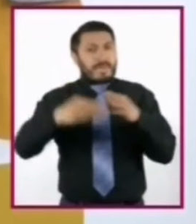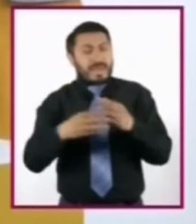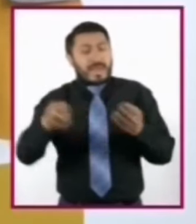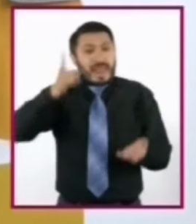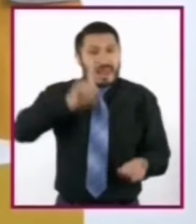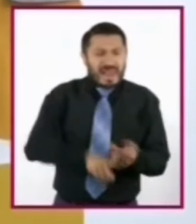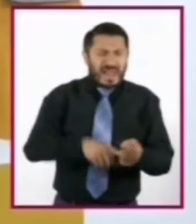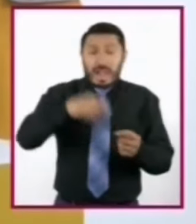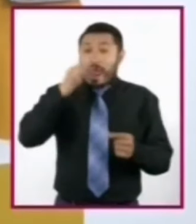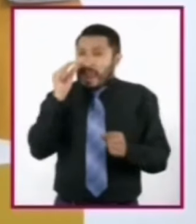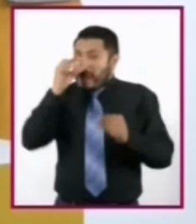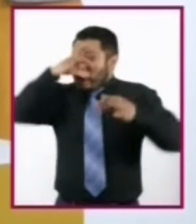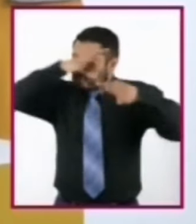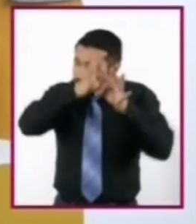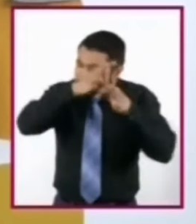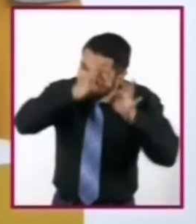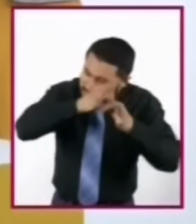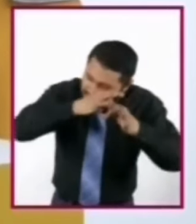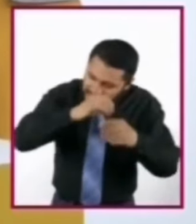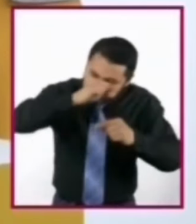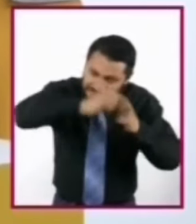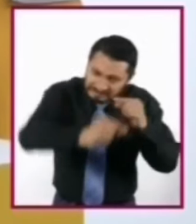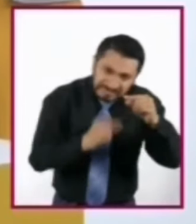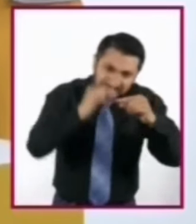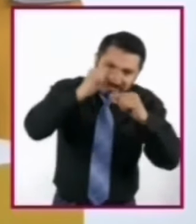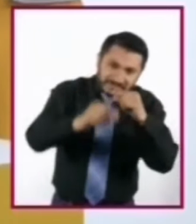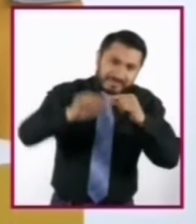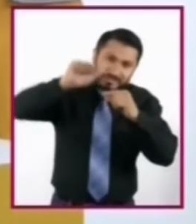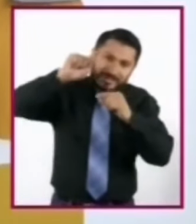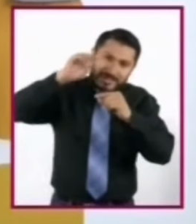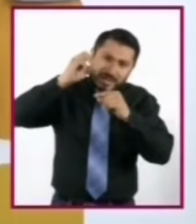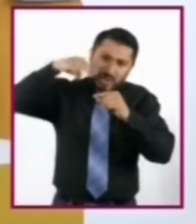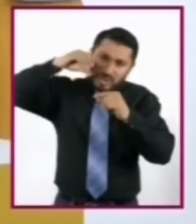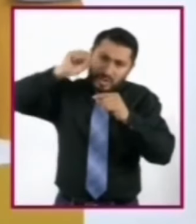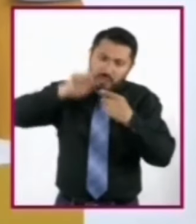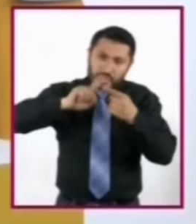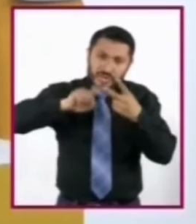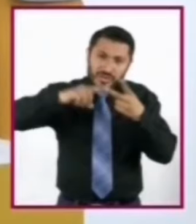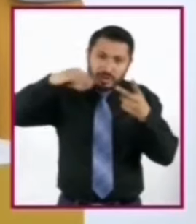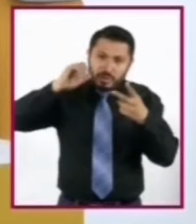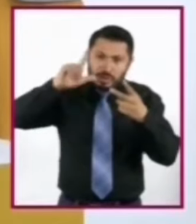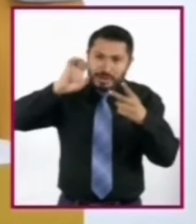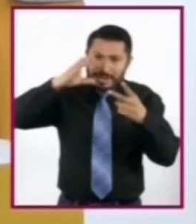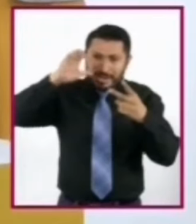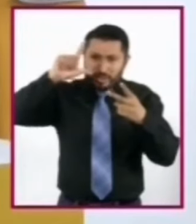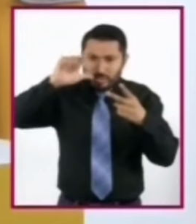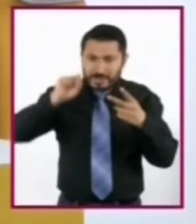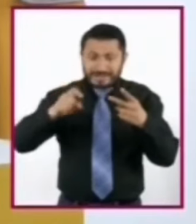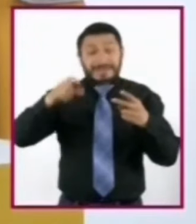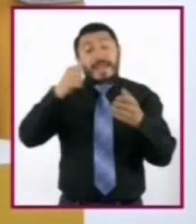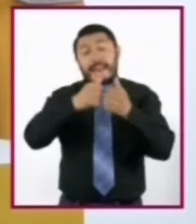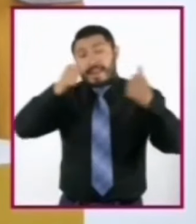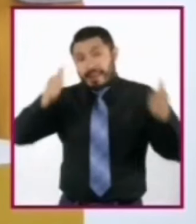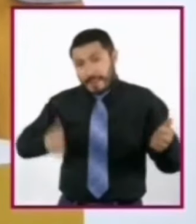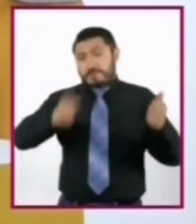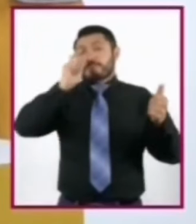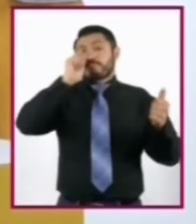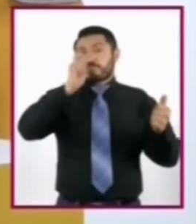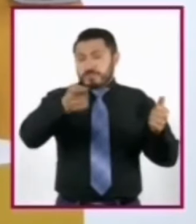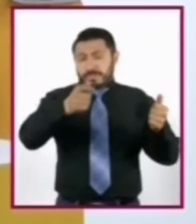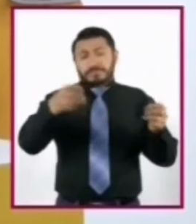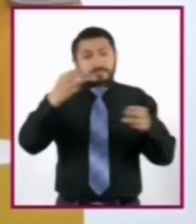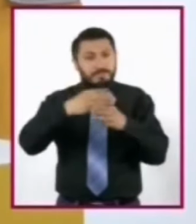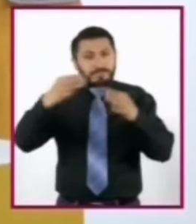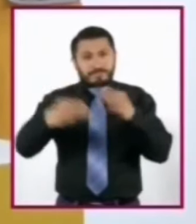por pequeñas partículas que pueden ser átomos o moléculas. Además, están separadas, es decir, la